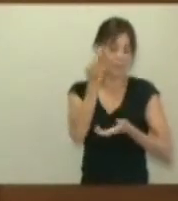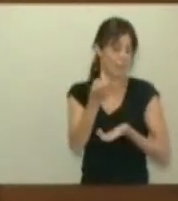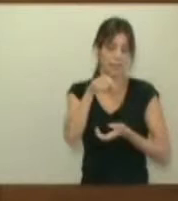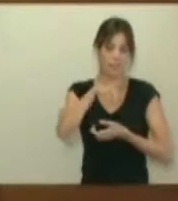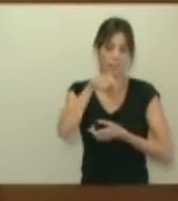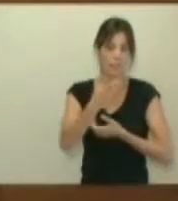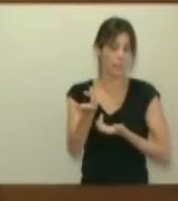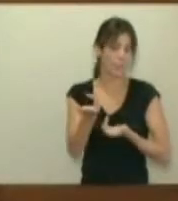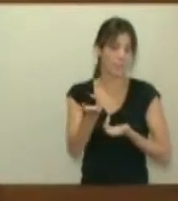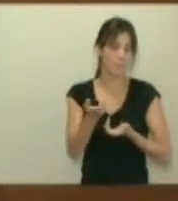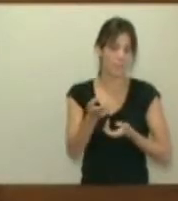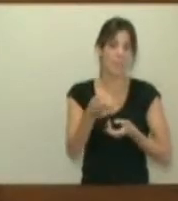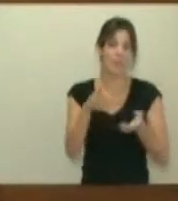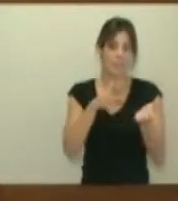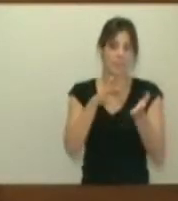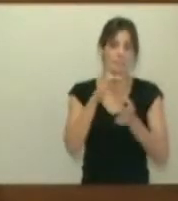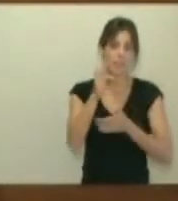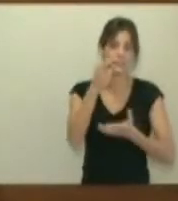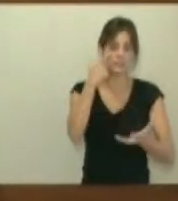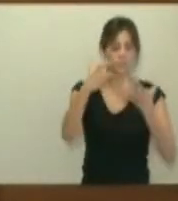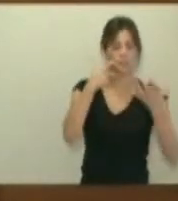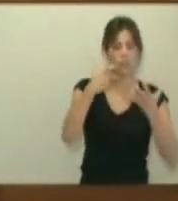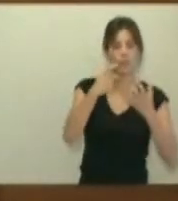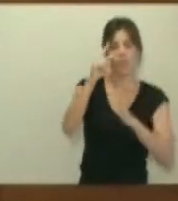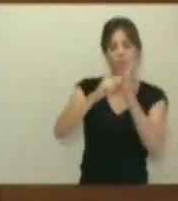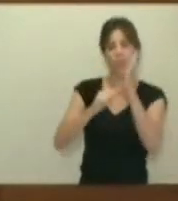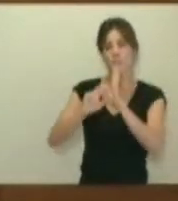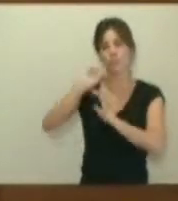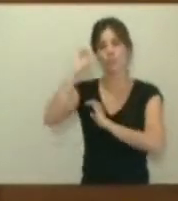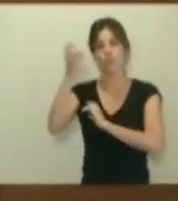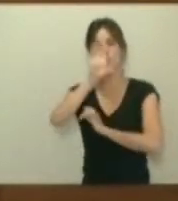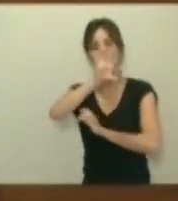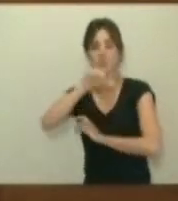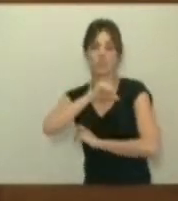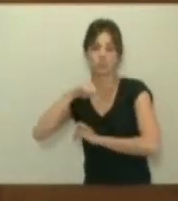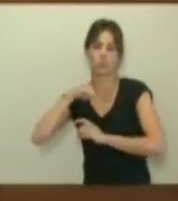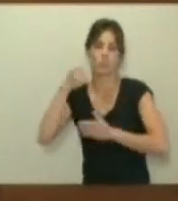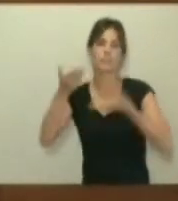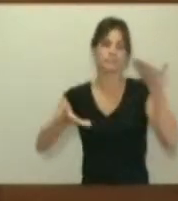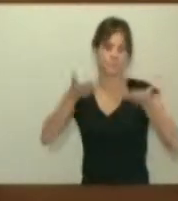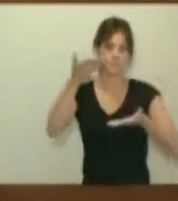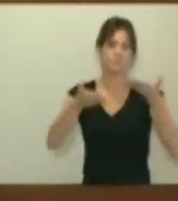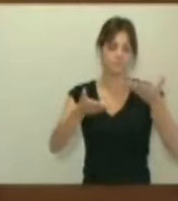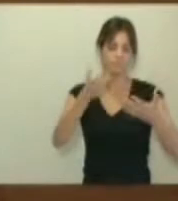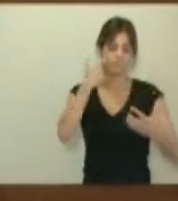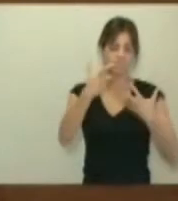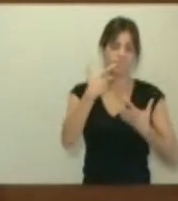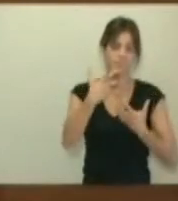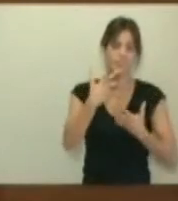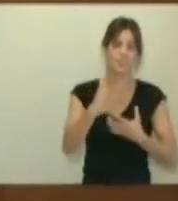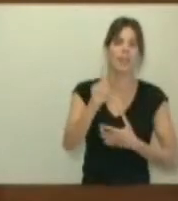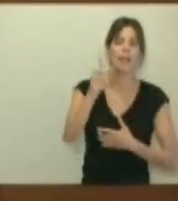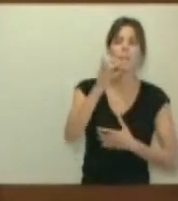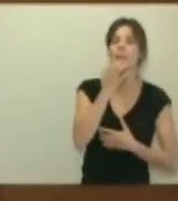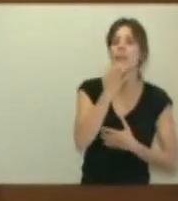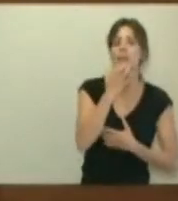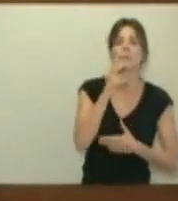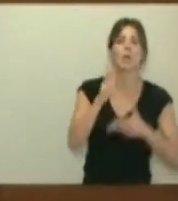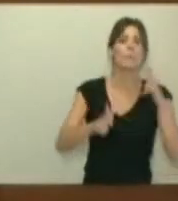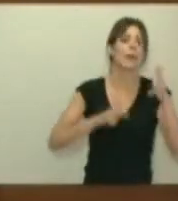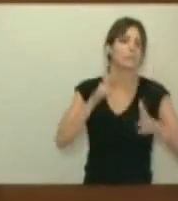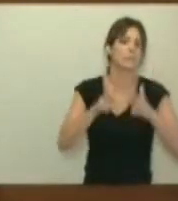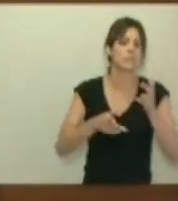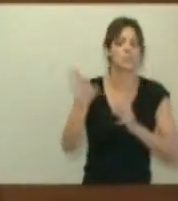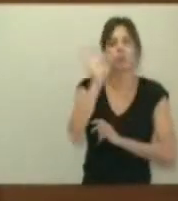prestado y con los datos que podemos observar en otras comunidades autónomas. Y no voy a poner como ejemplo al País Vasco,